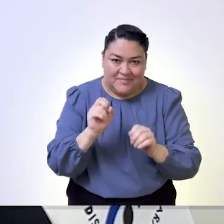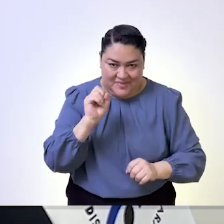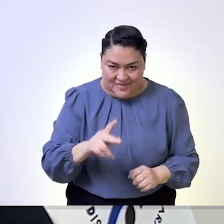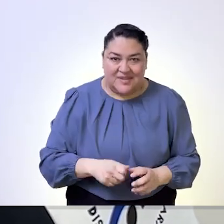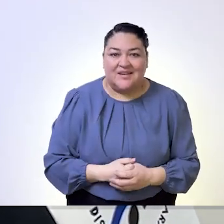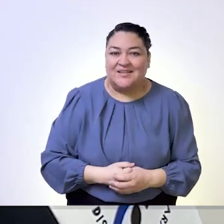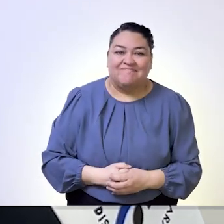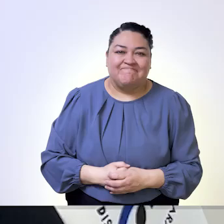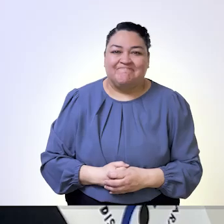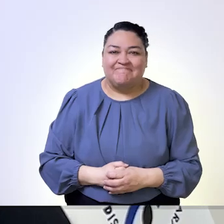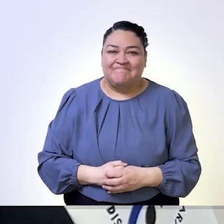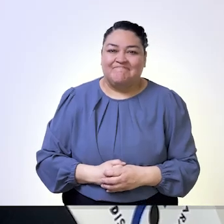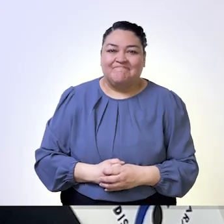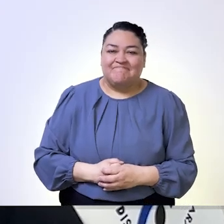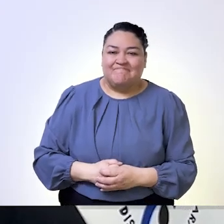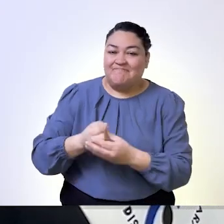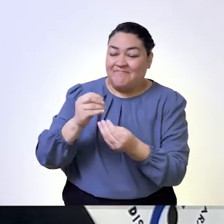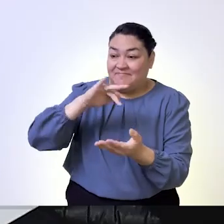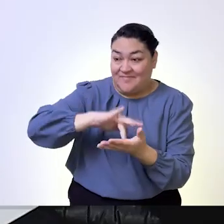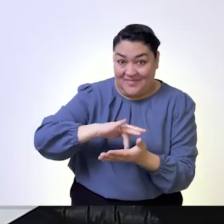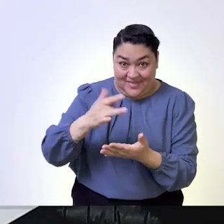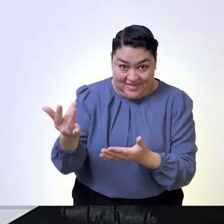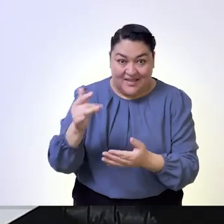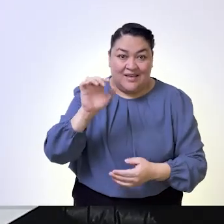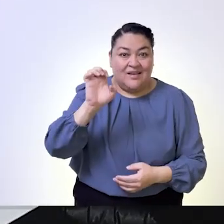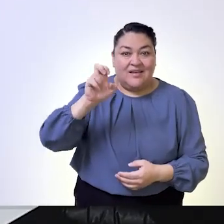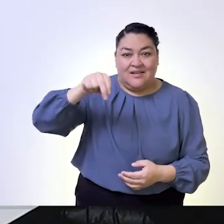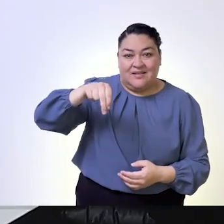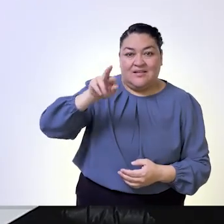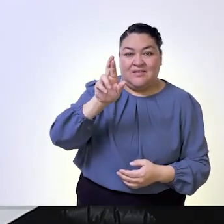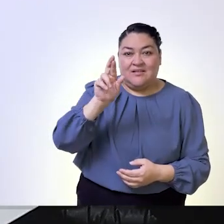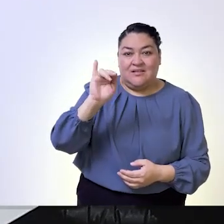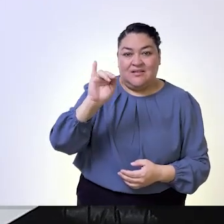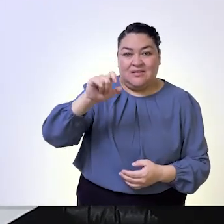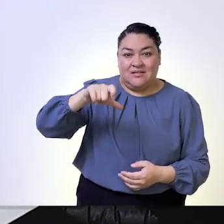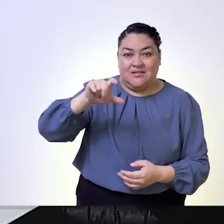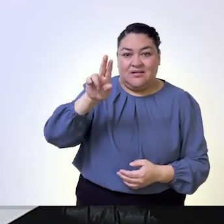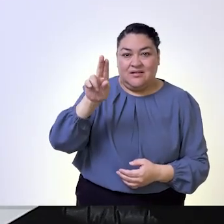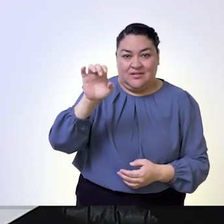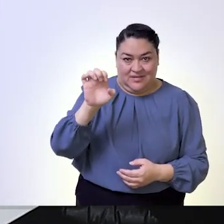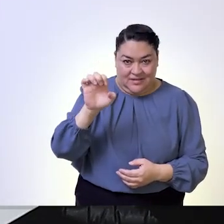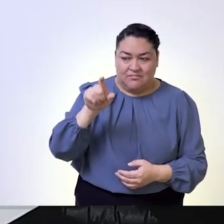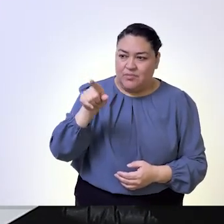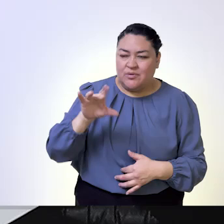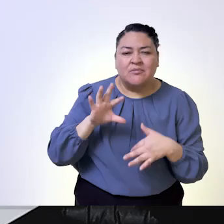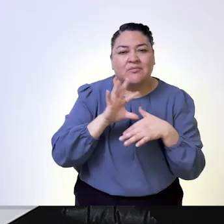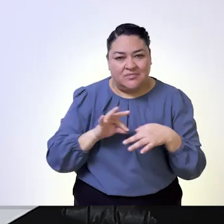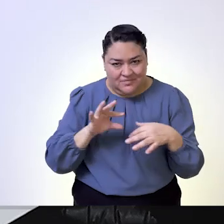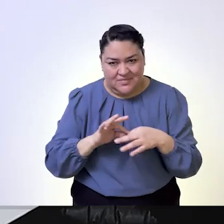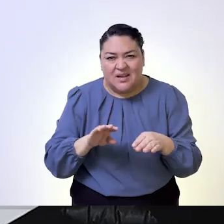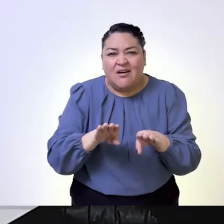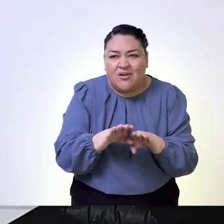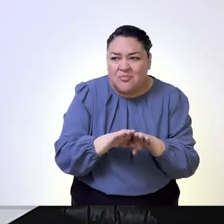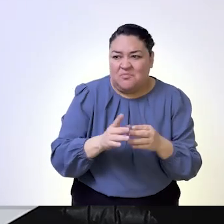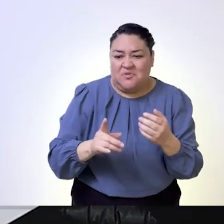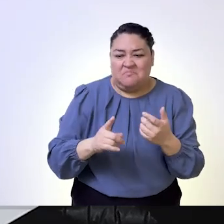de las cosas que considero que se podrían mejorar. Muchísimas gracias, Enrique. El que nos compartas